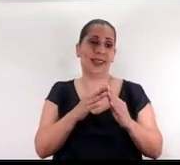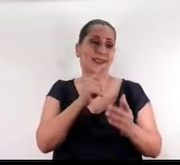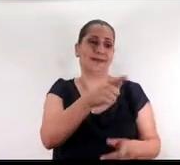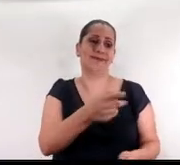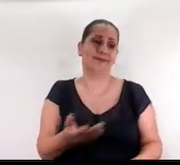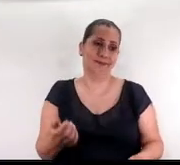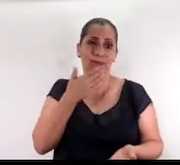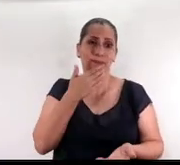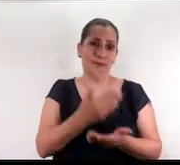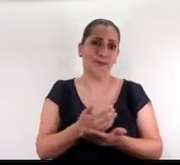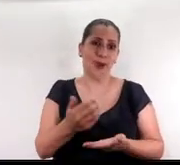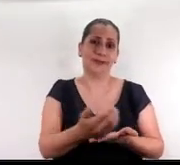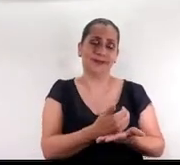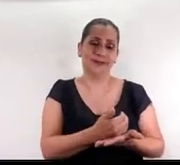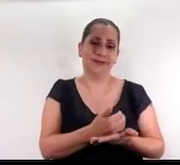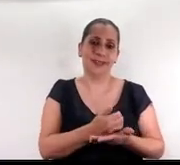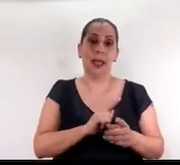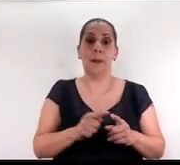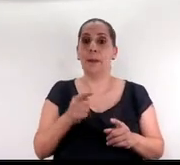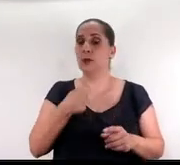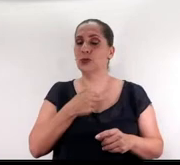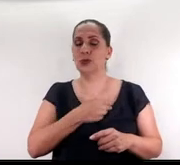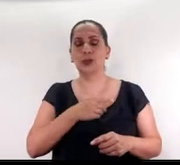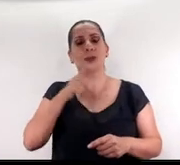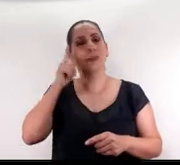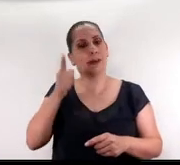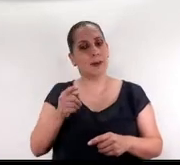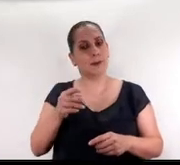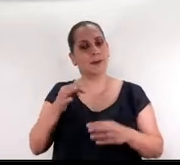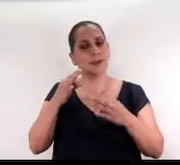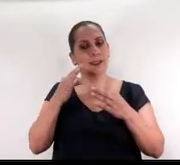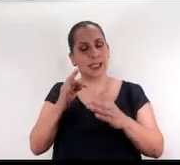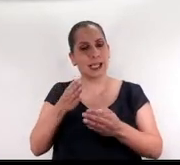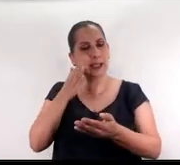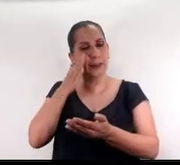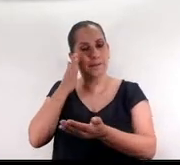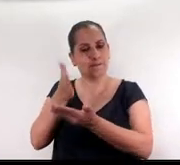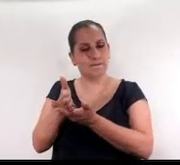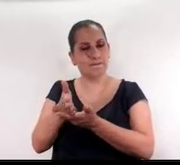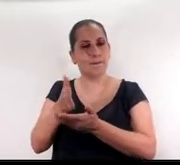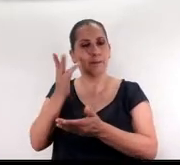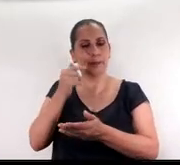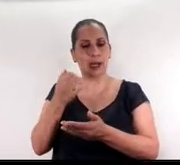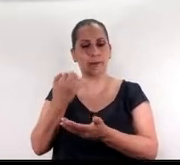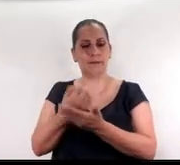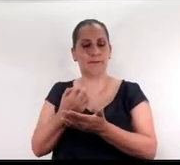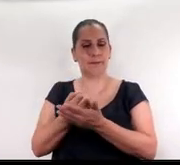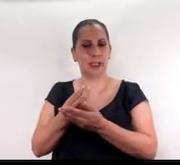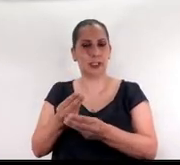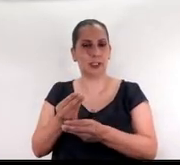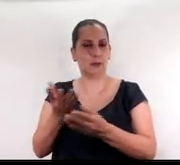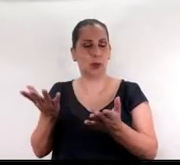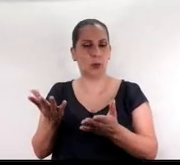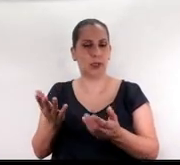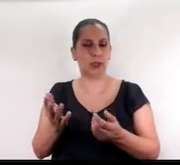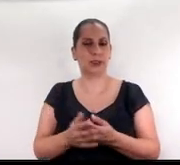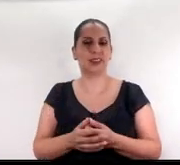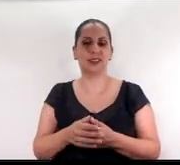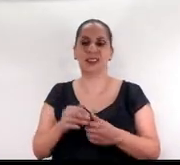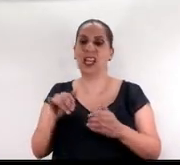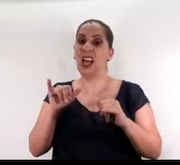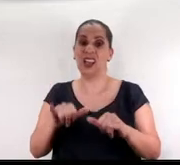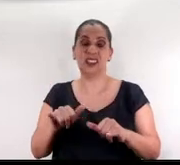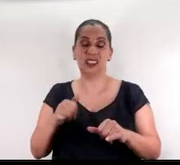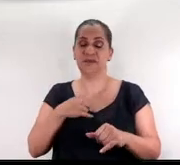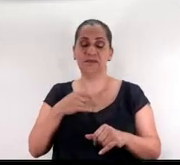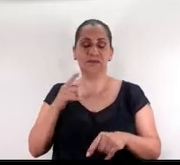algún incentivo. Pero mientras no ataquemos el tema de las finanzas públicas, por mucho que queramos, los bancos